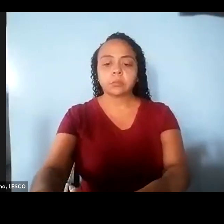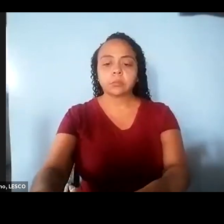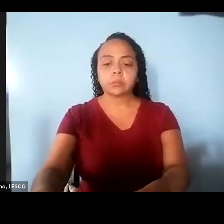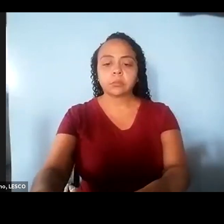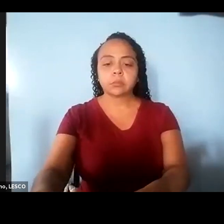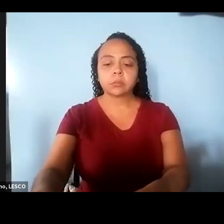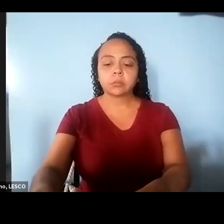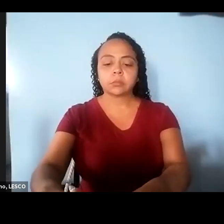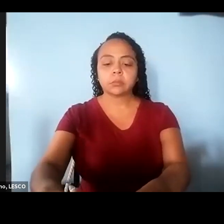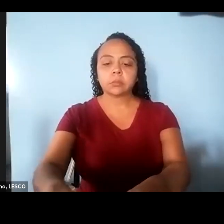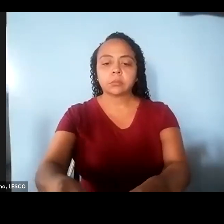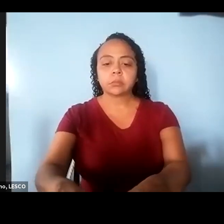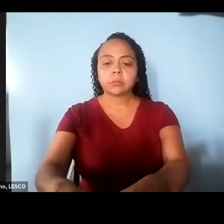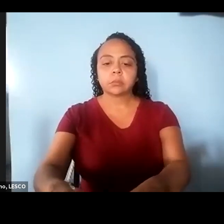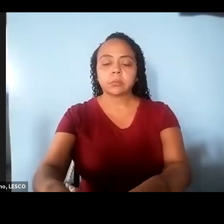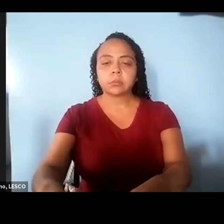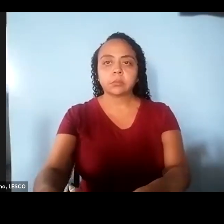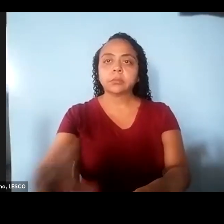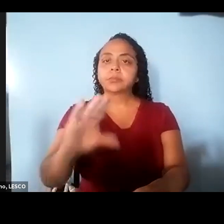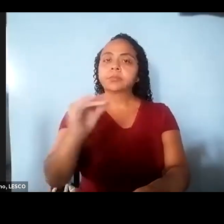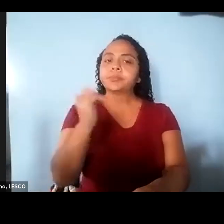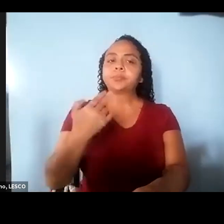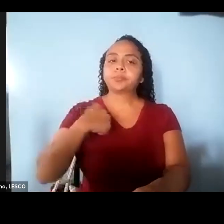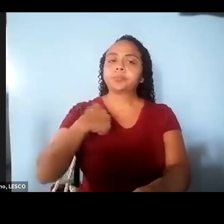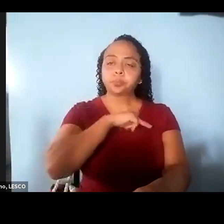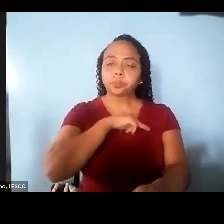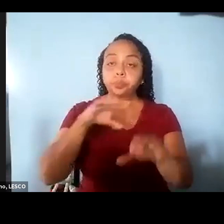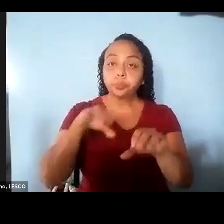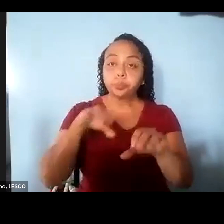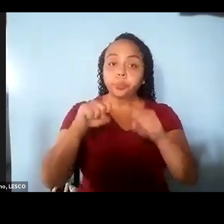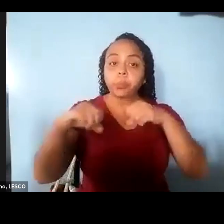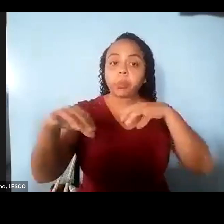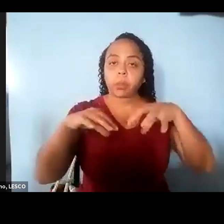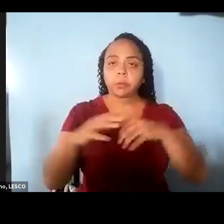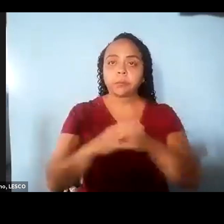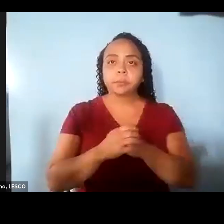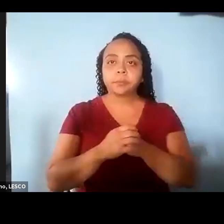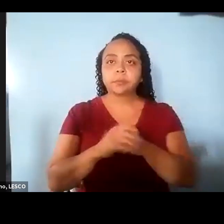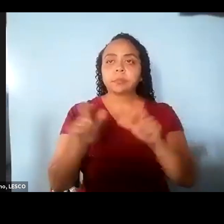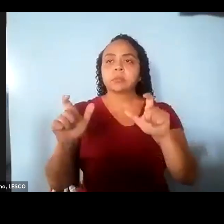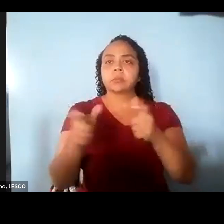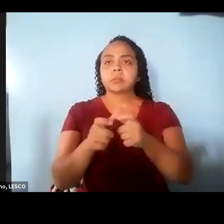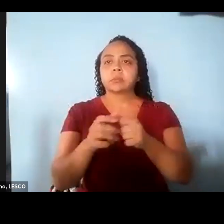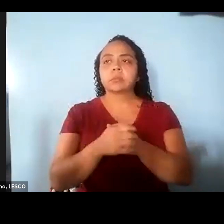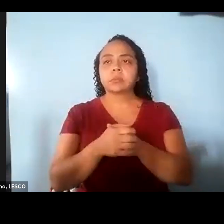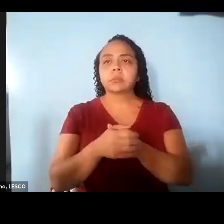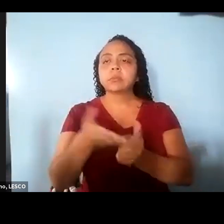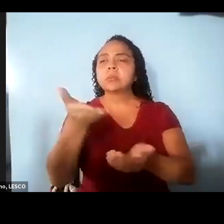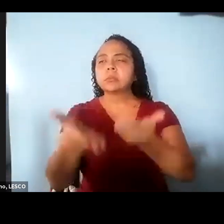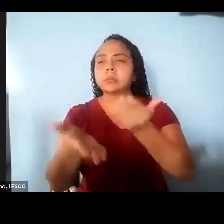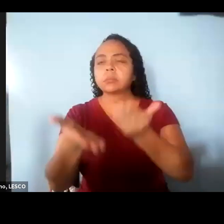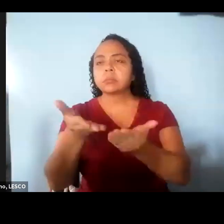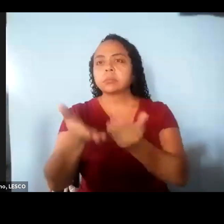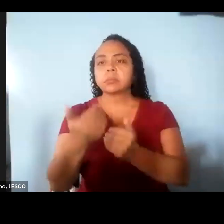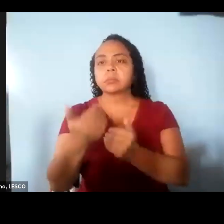otro en otro lado y si tomamos en acciones de mitigación posiblemente vamos a tener un efecto muy